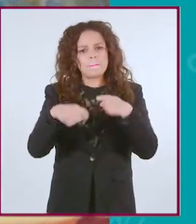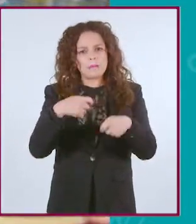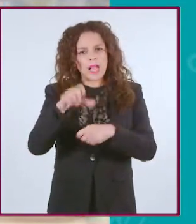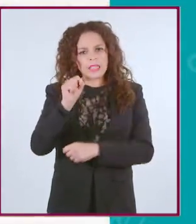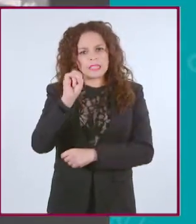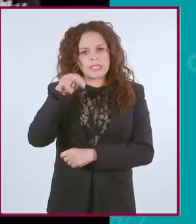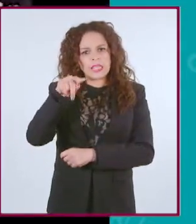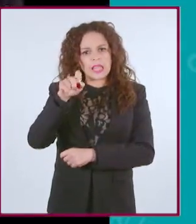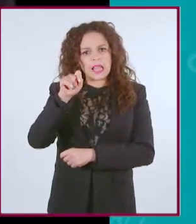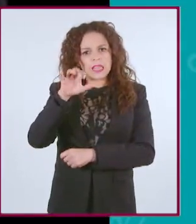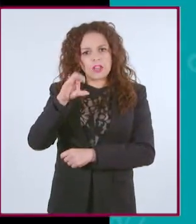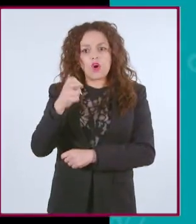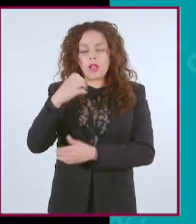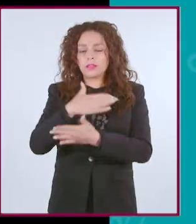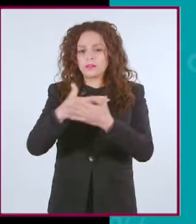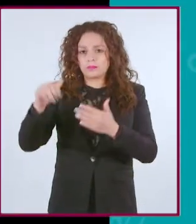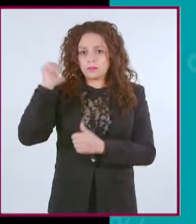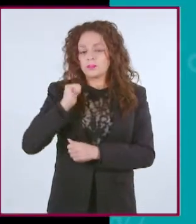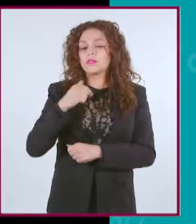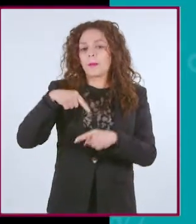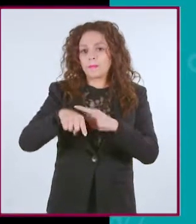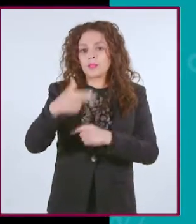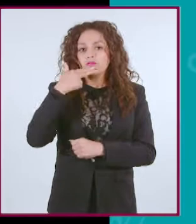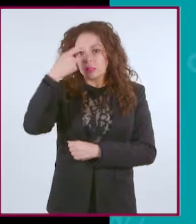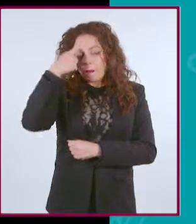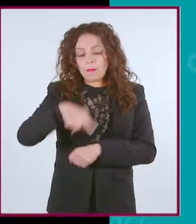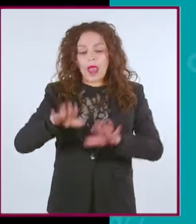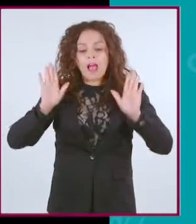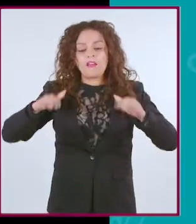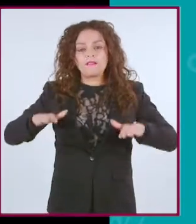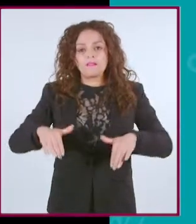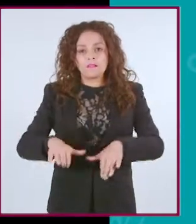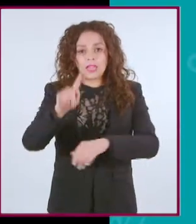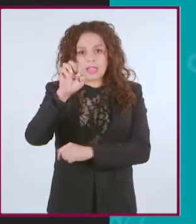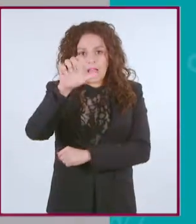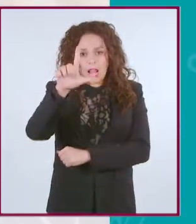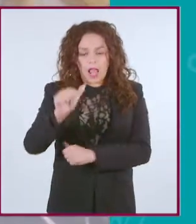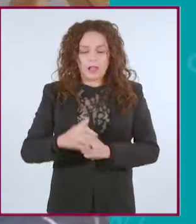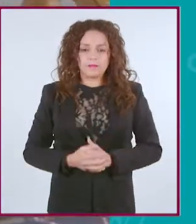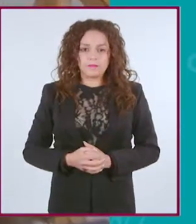este siglo, usándose para la fabricación de telas.